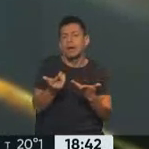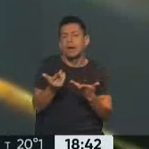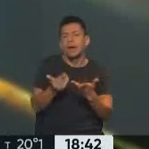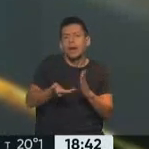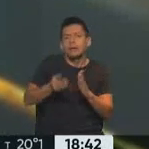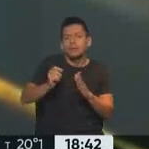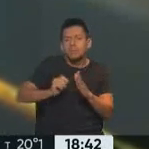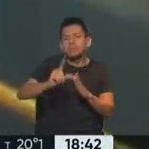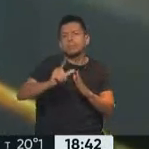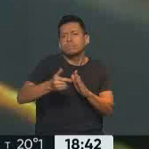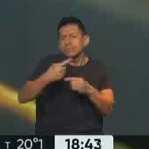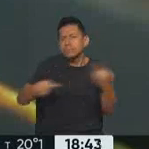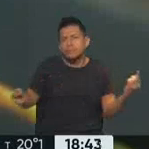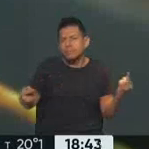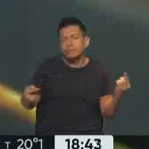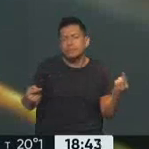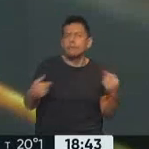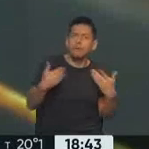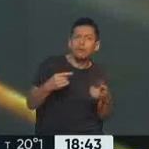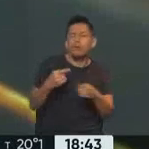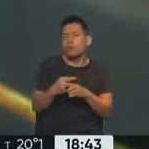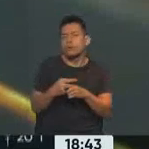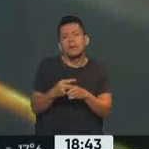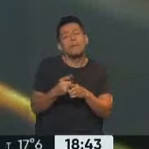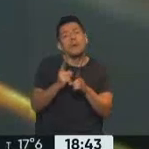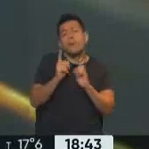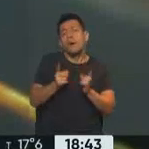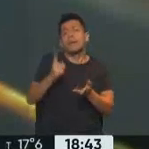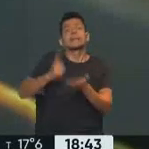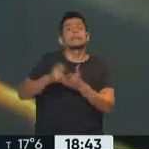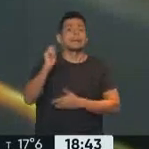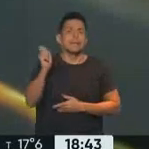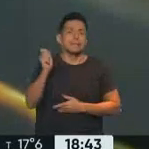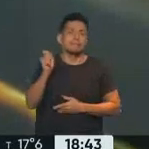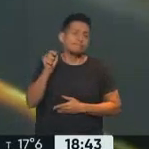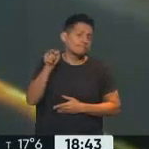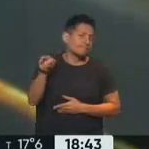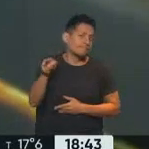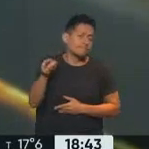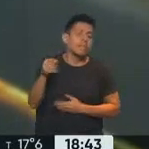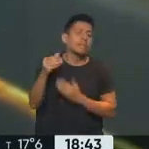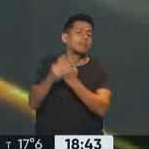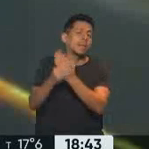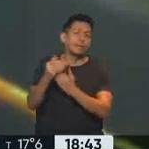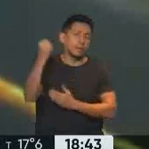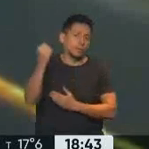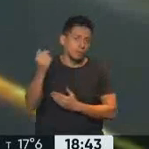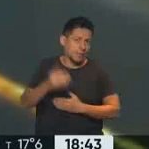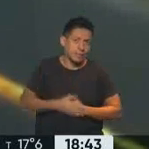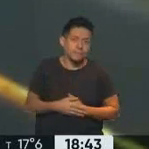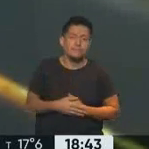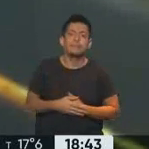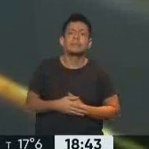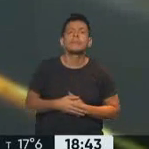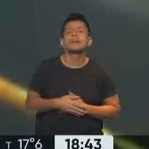los aumentos, ¿sí?, planificados, pero al fin y al cabo termina decidiendo, en este caso, el Ministerio de Economía. Y para